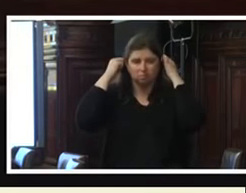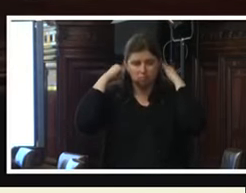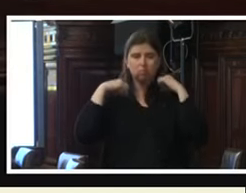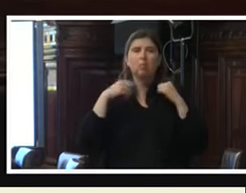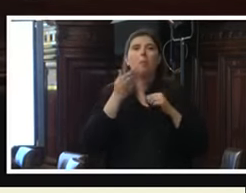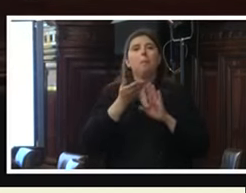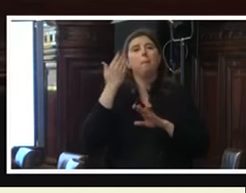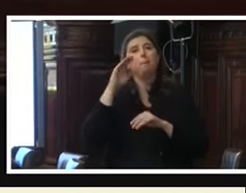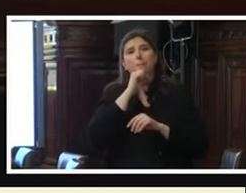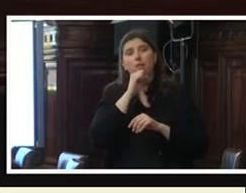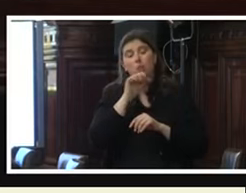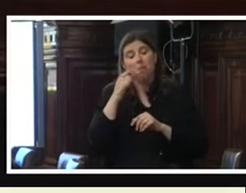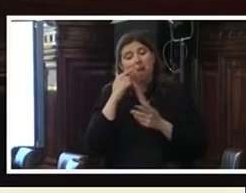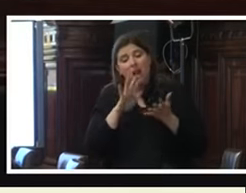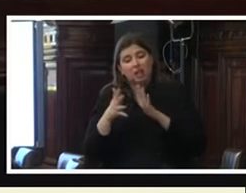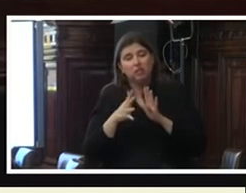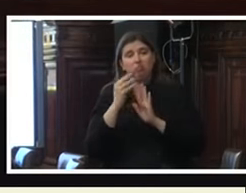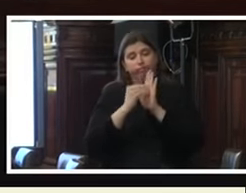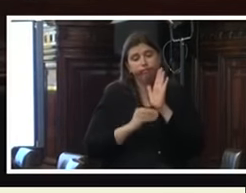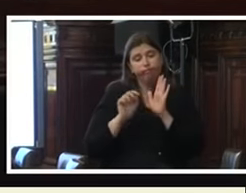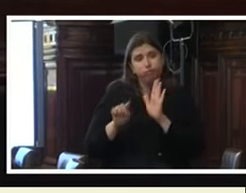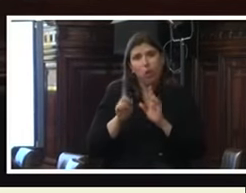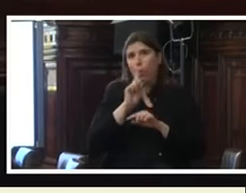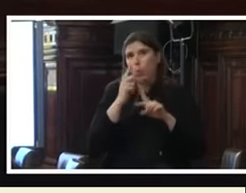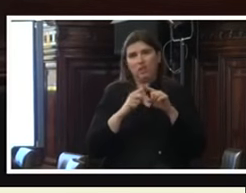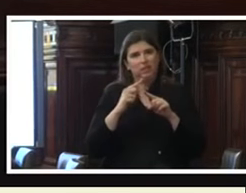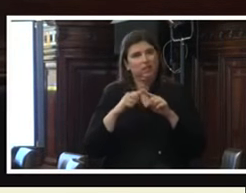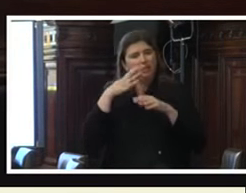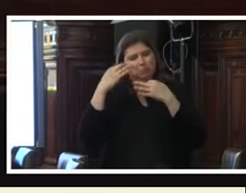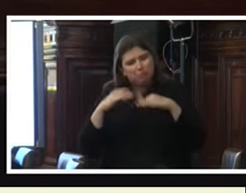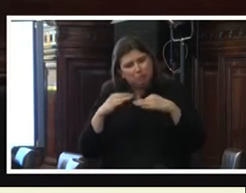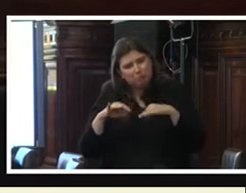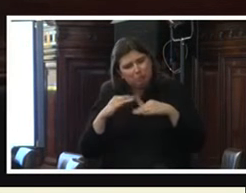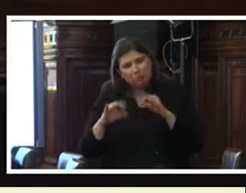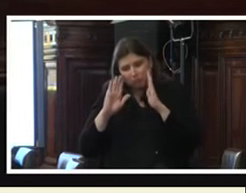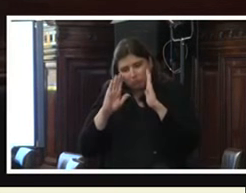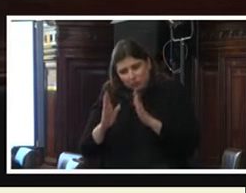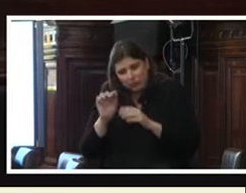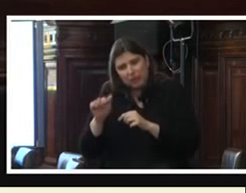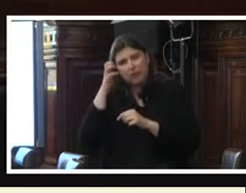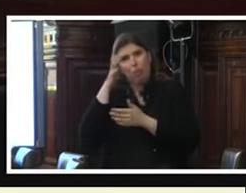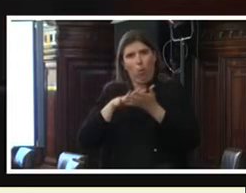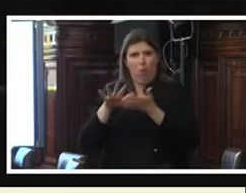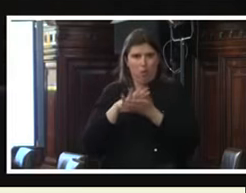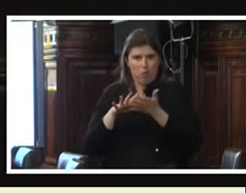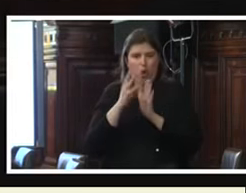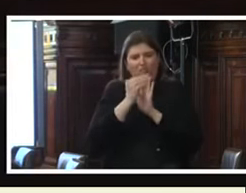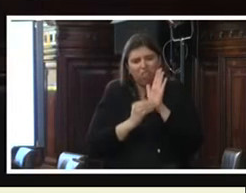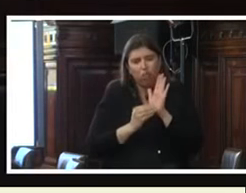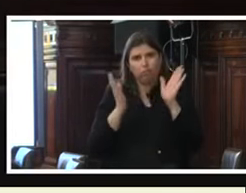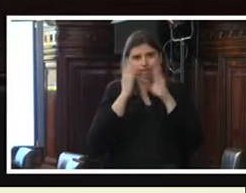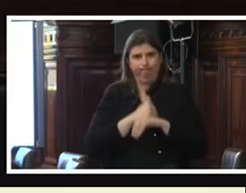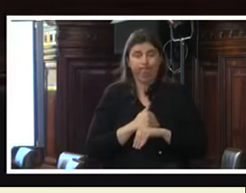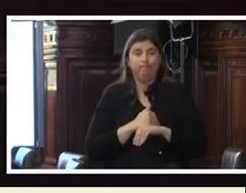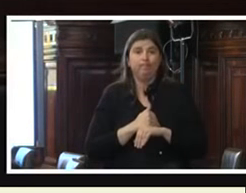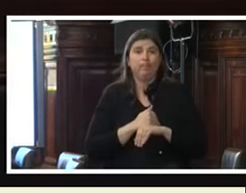invisible en estos indicadores ya que no existe una especificidad respecto a esta población en los registros como sucedió en